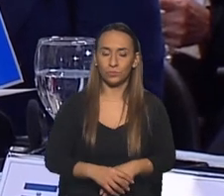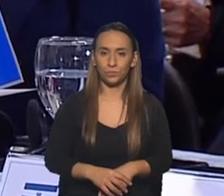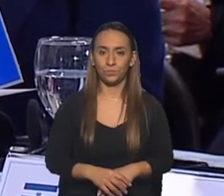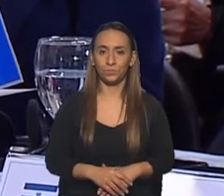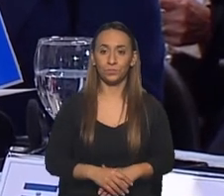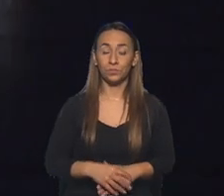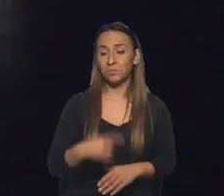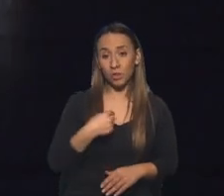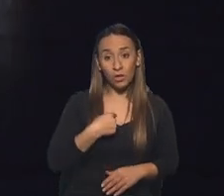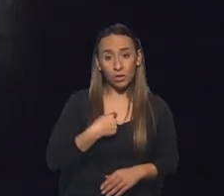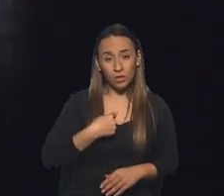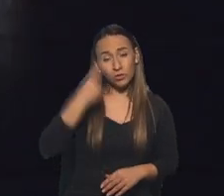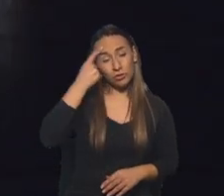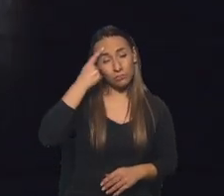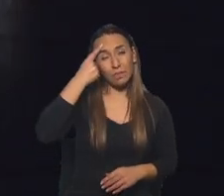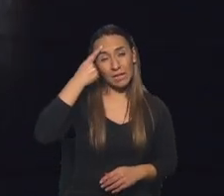yo me pregunto